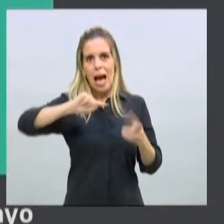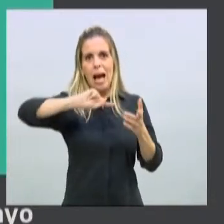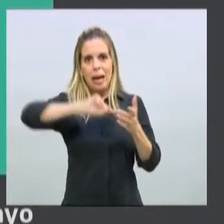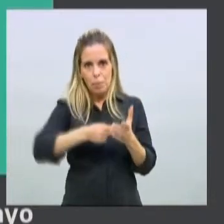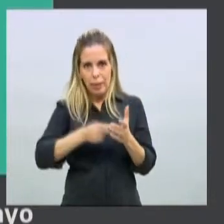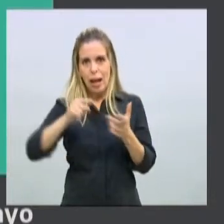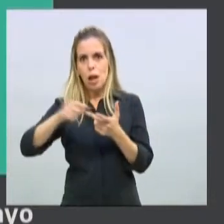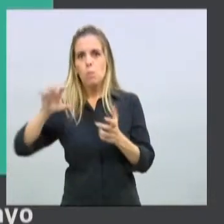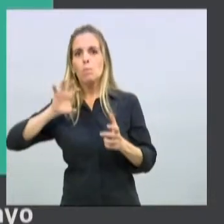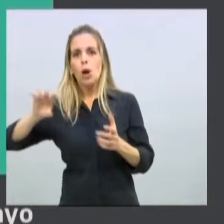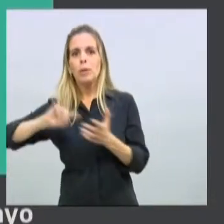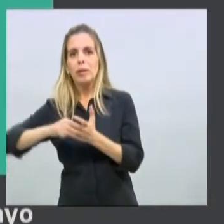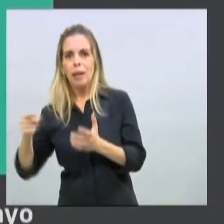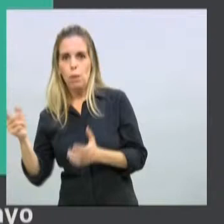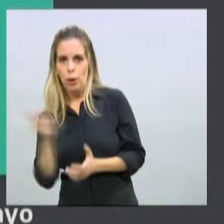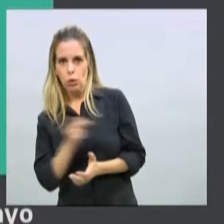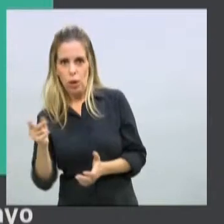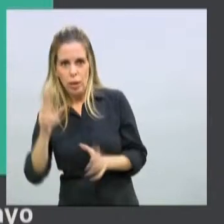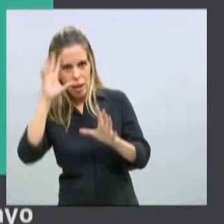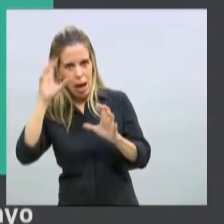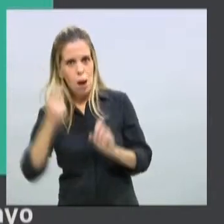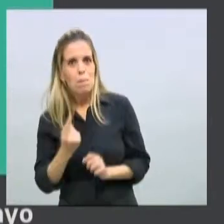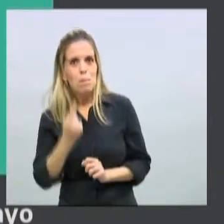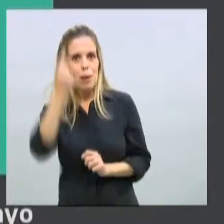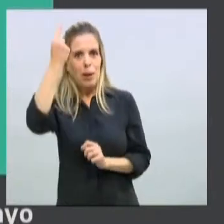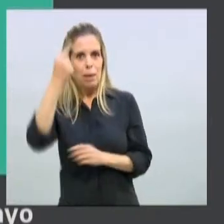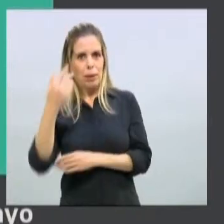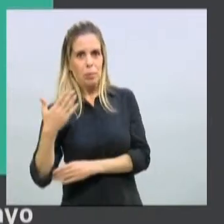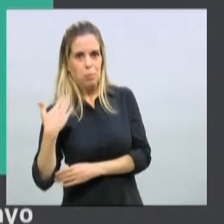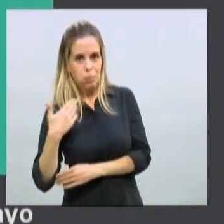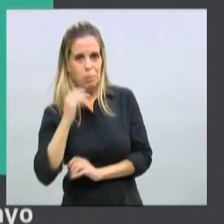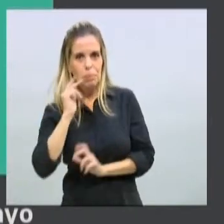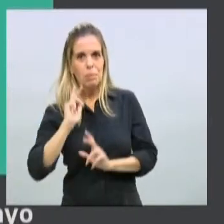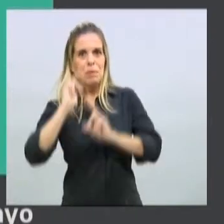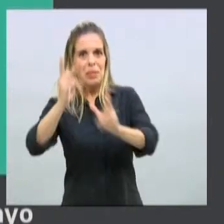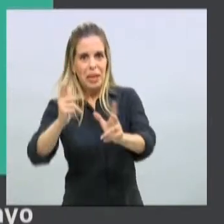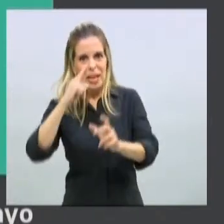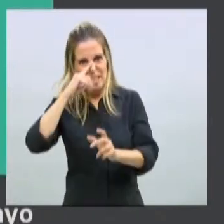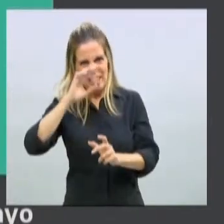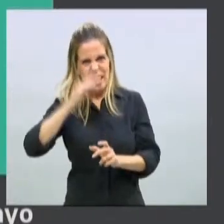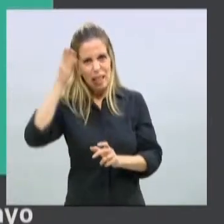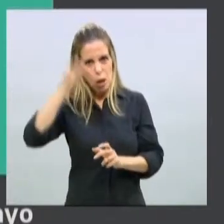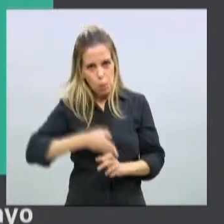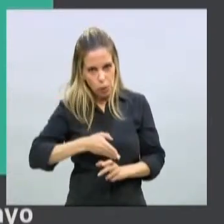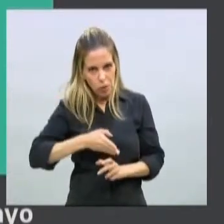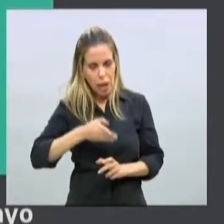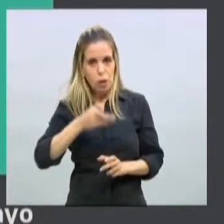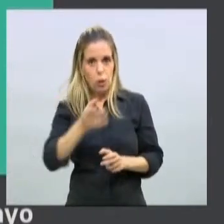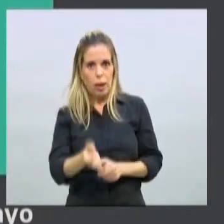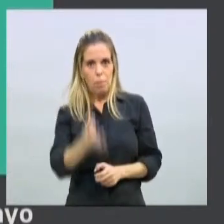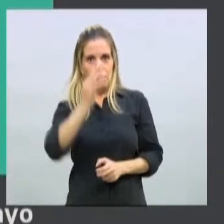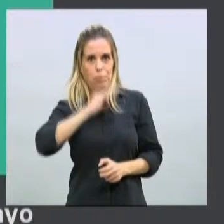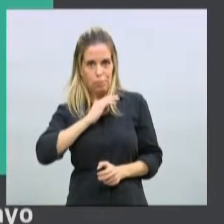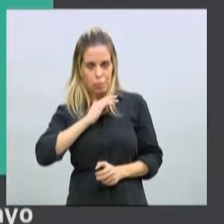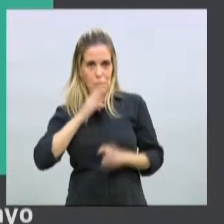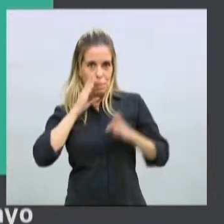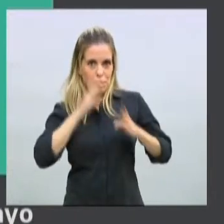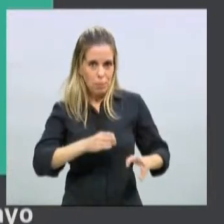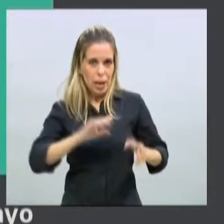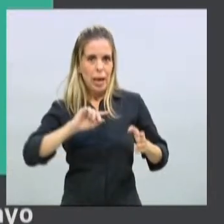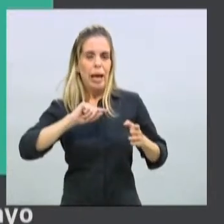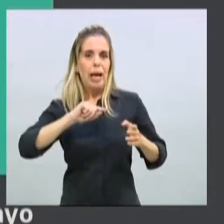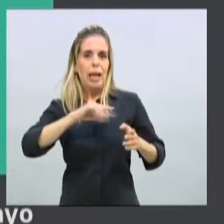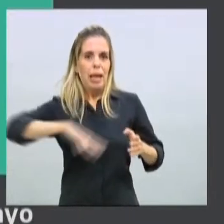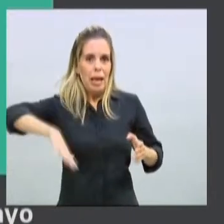cuenta que, ¿se acuerdan la primera vez que hablé? Yo les había dicho que el 70% de los casos estaban concentrados en el área metropolitana de